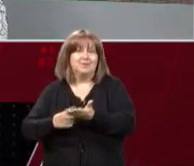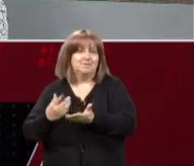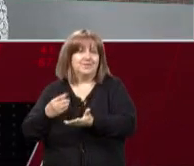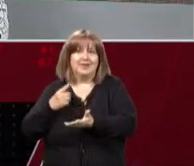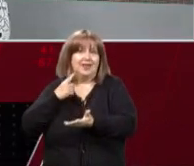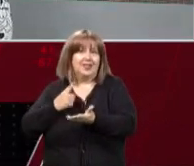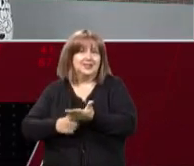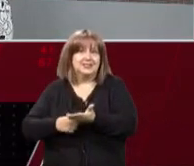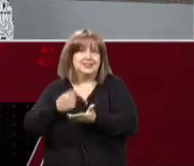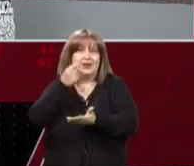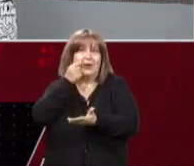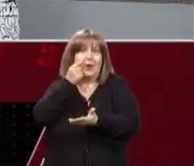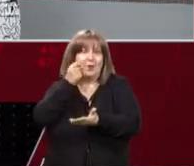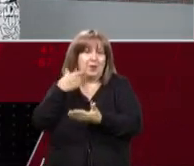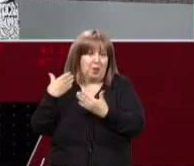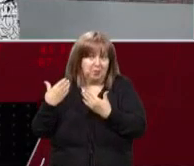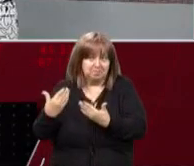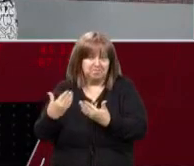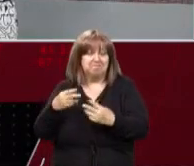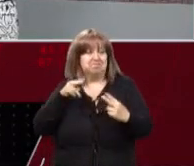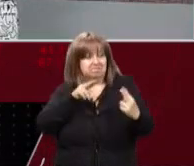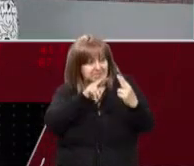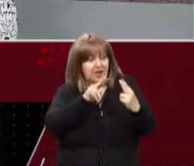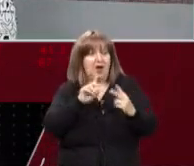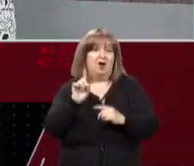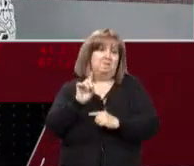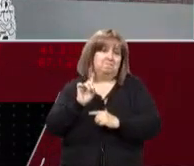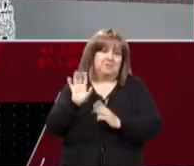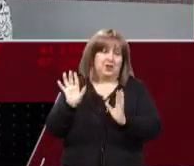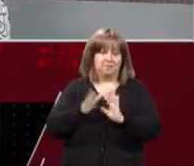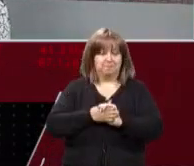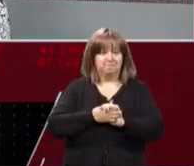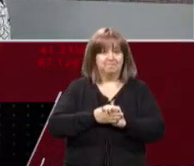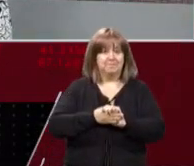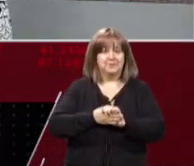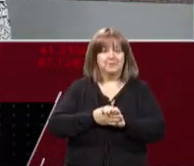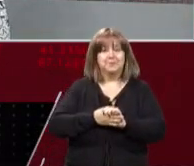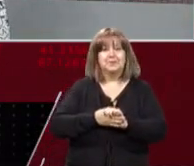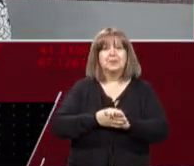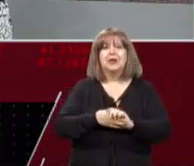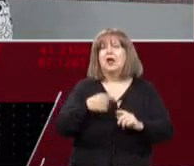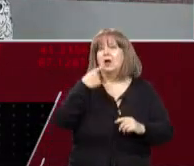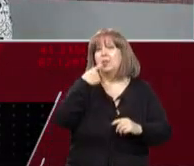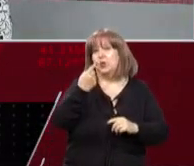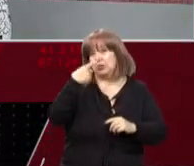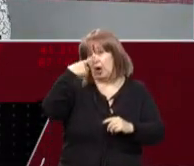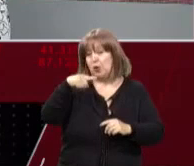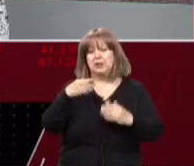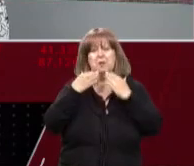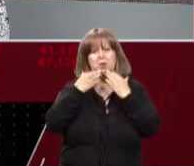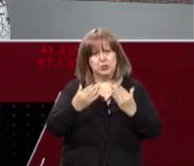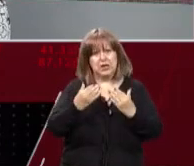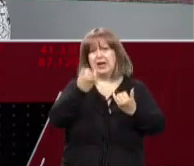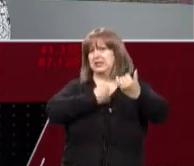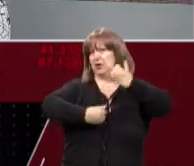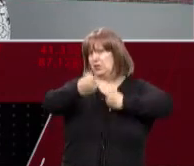desaparecido y de la Claro. desaparecida, ¿no? Porque Últimas. ¿quién va a mantener la memoria viva? Sí. Últimas de mi parte, Viviana, muy agradecidos de